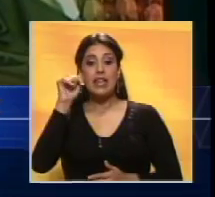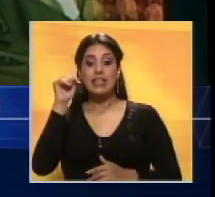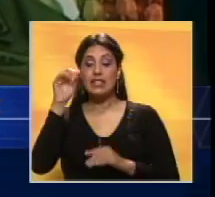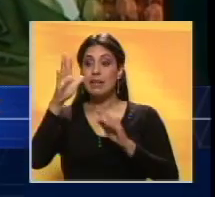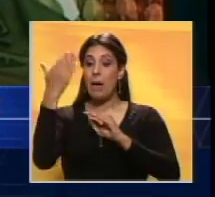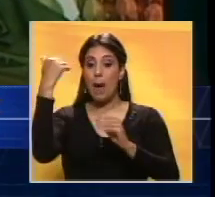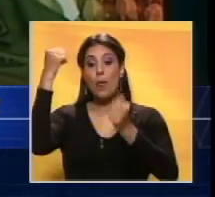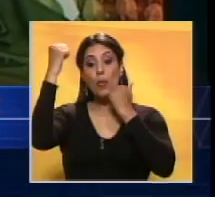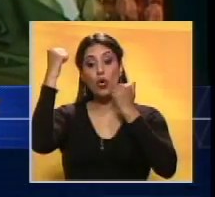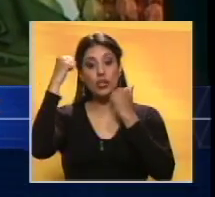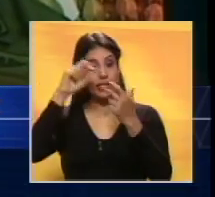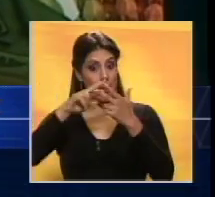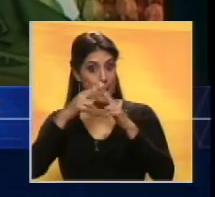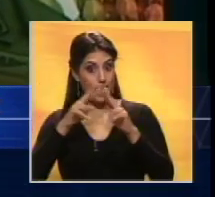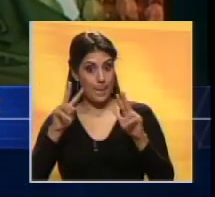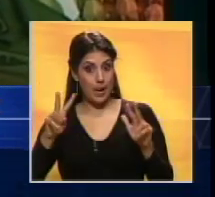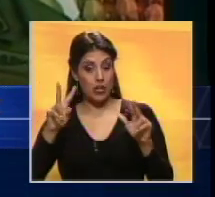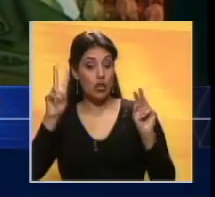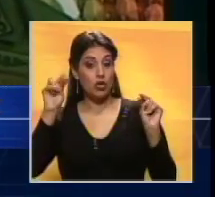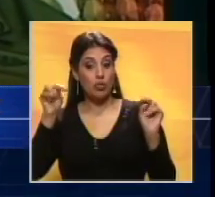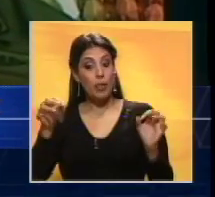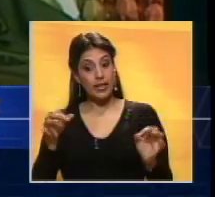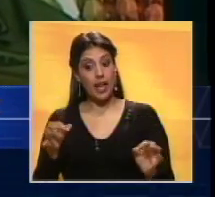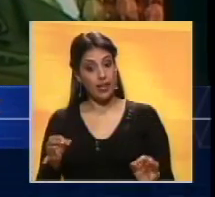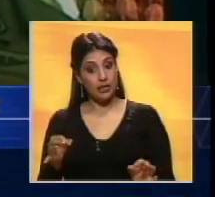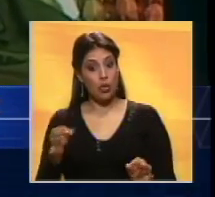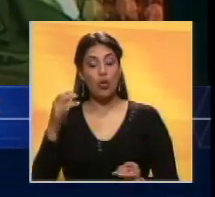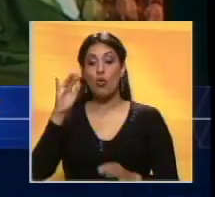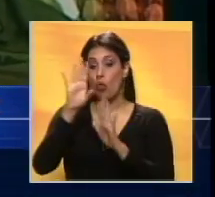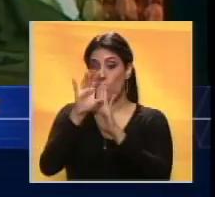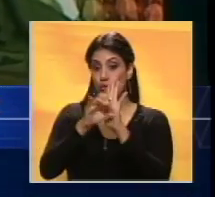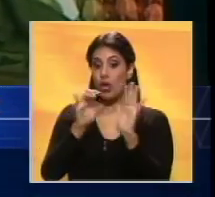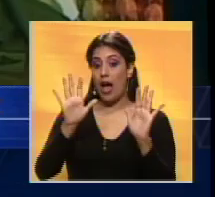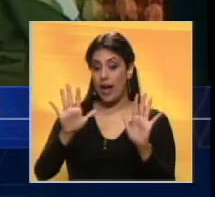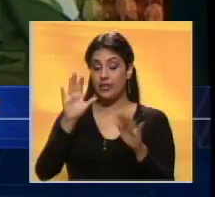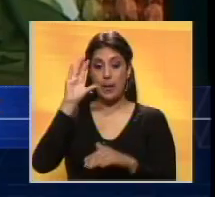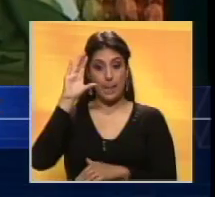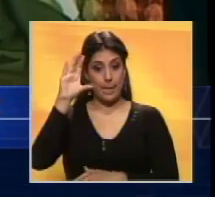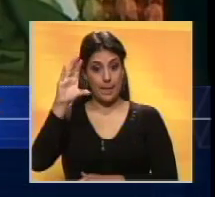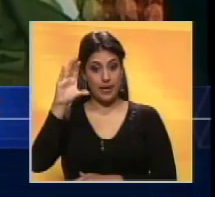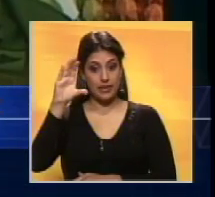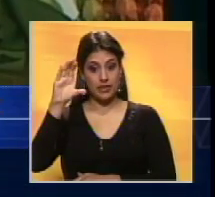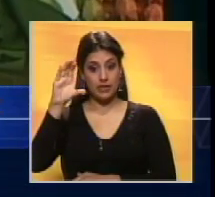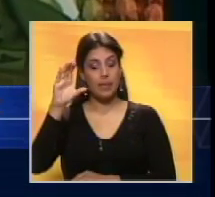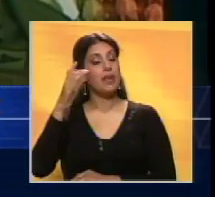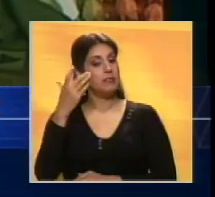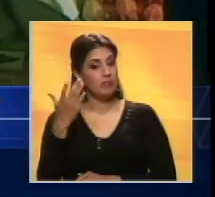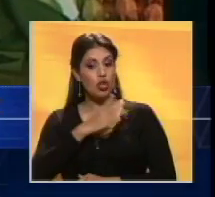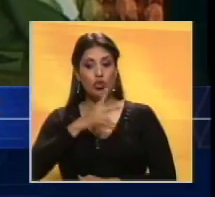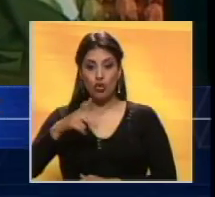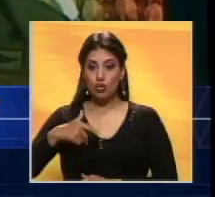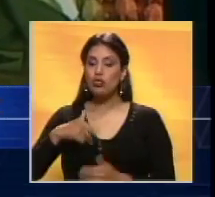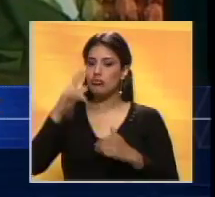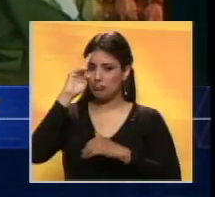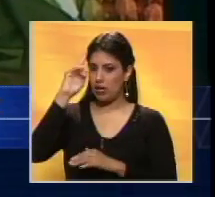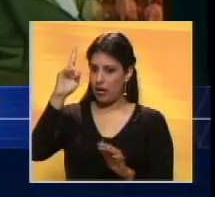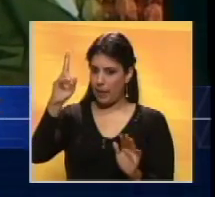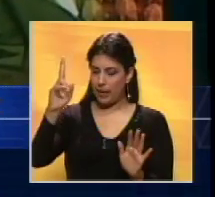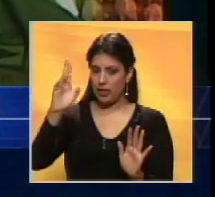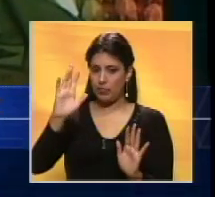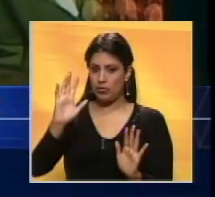llamando a manifestaciones pacíficas que están garantizadas constitucionalmente en el país y que nosotros